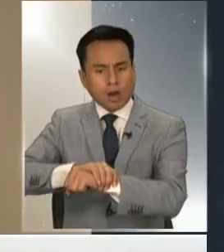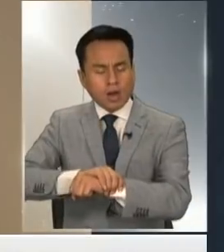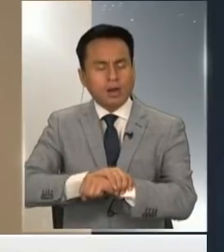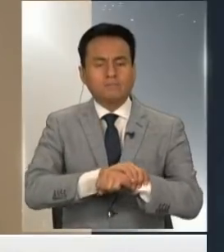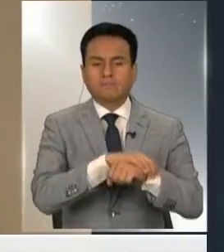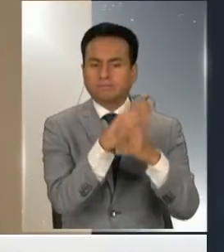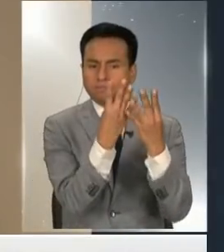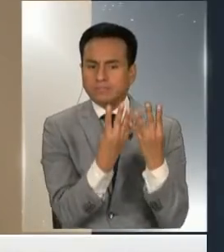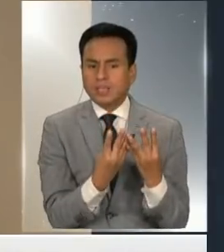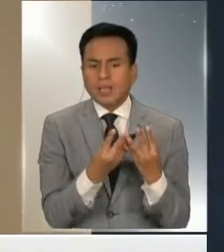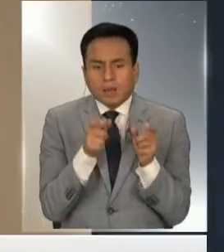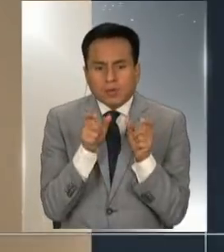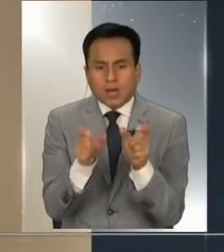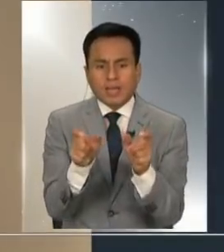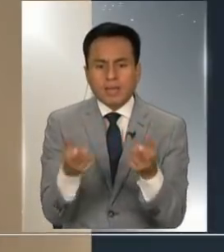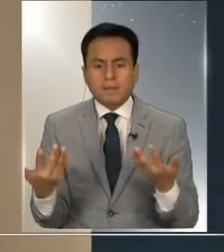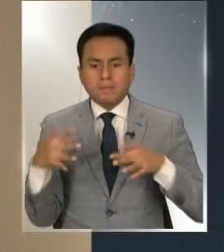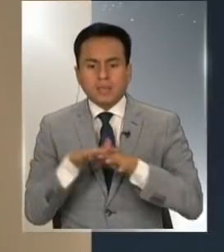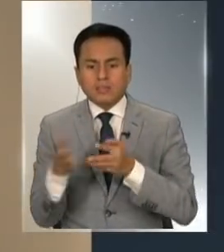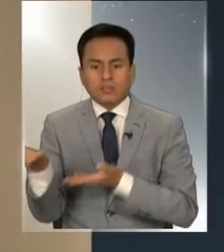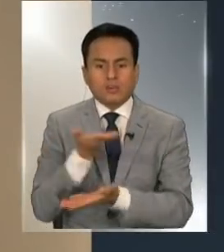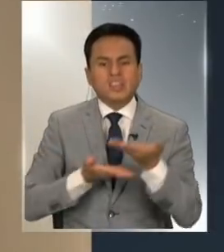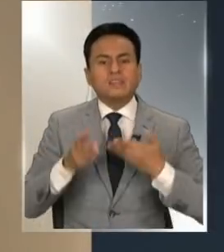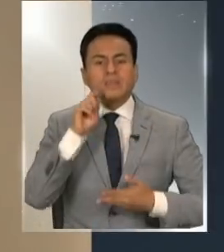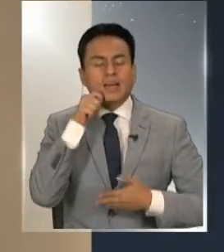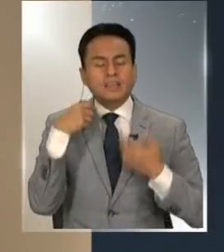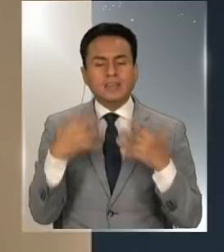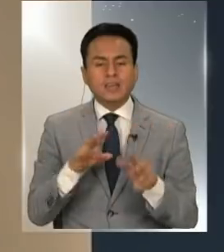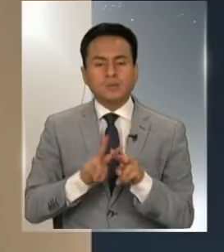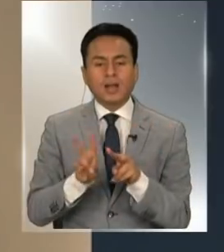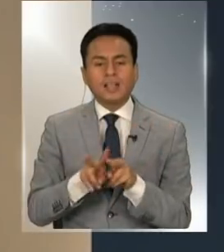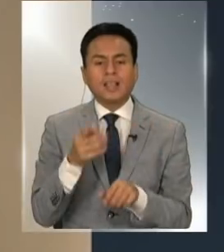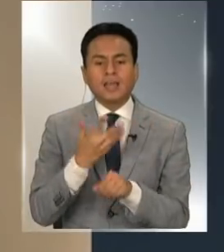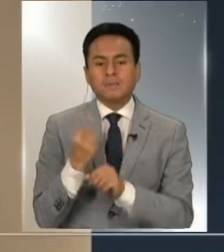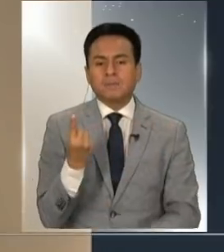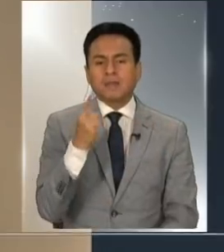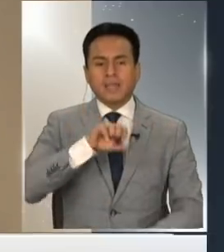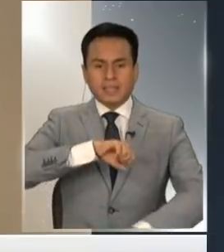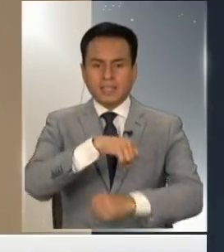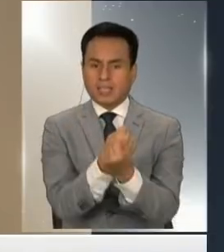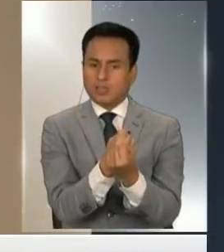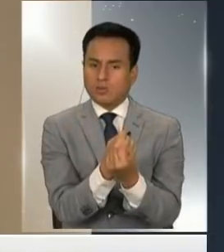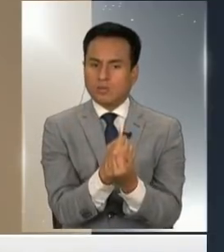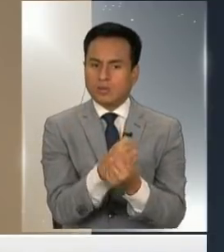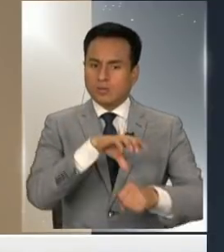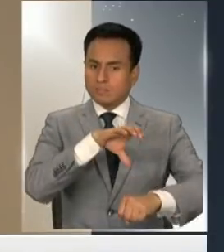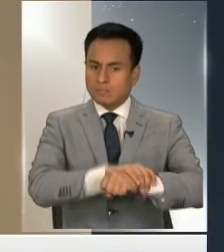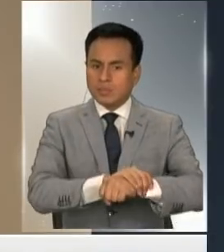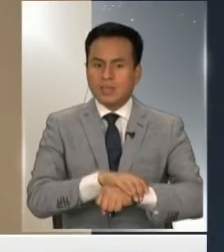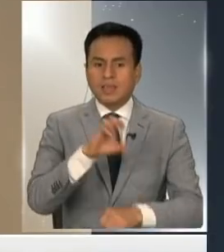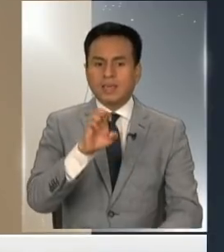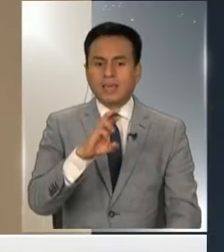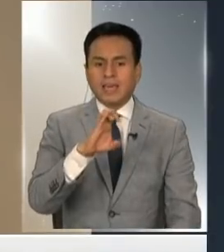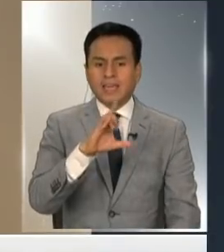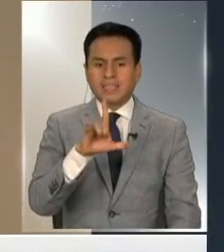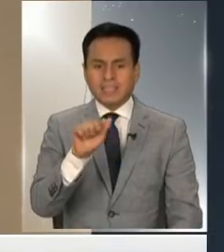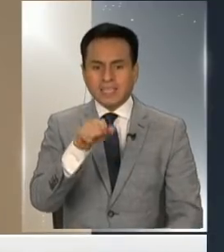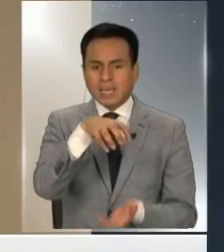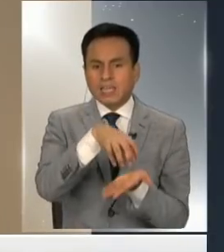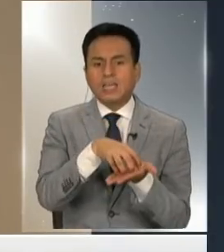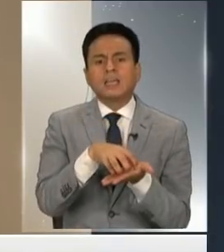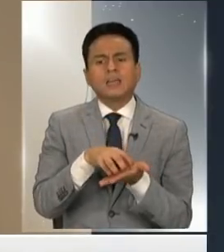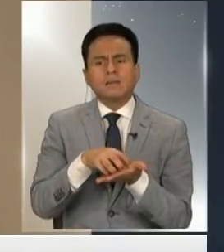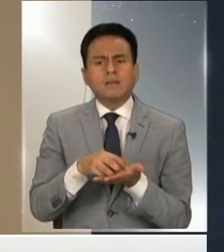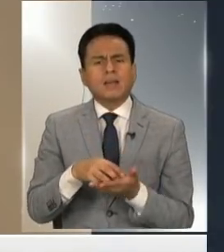Ya comenzaron los patrullajes mixtos que ya dieron lugar al primer detenido en la comuna de Ercilla, en un patrullaje mixto